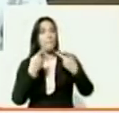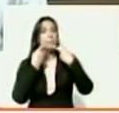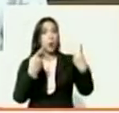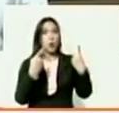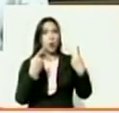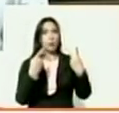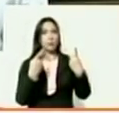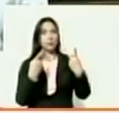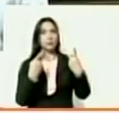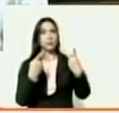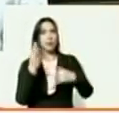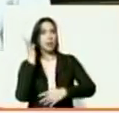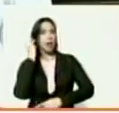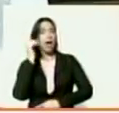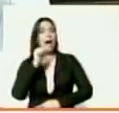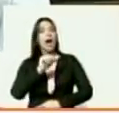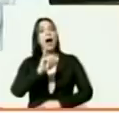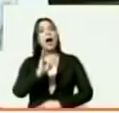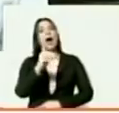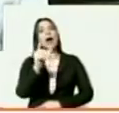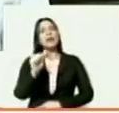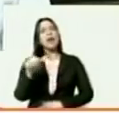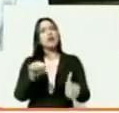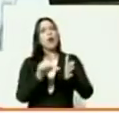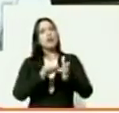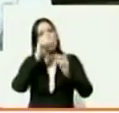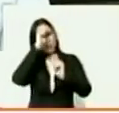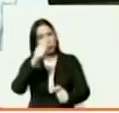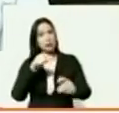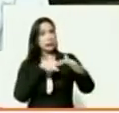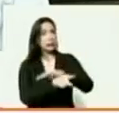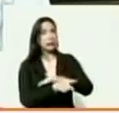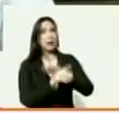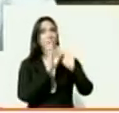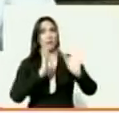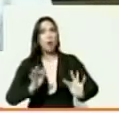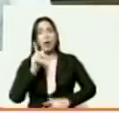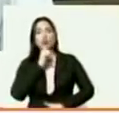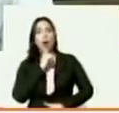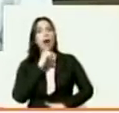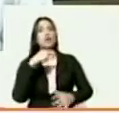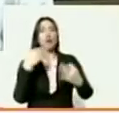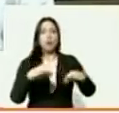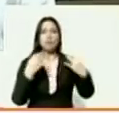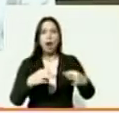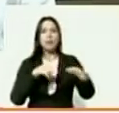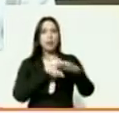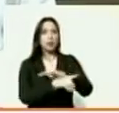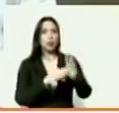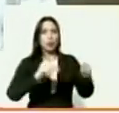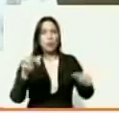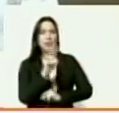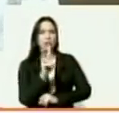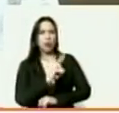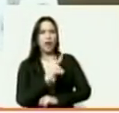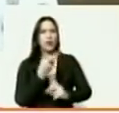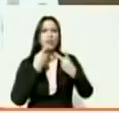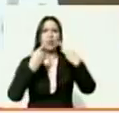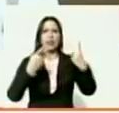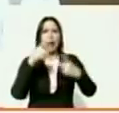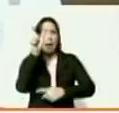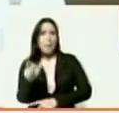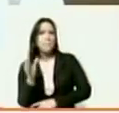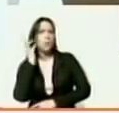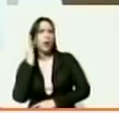declaraciones de la señora Aida Merlano, donde reconoció que entró de manera irregular a territorio venezolano, ha venido entregando unas declaraciones, ¿ella en